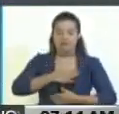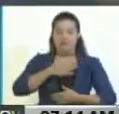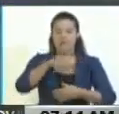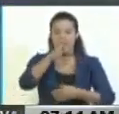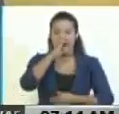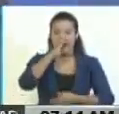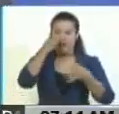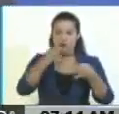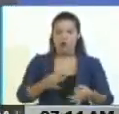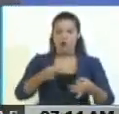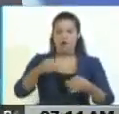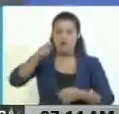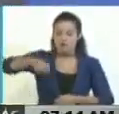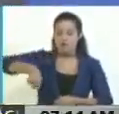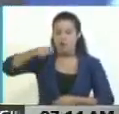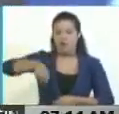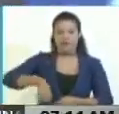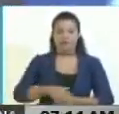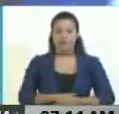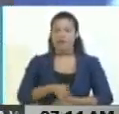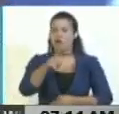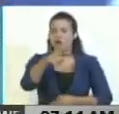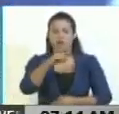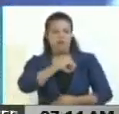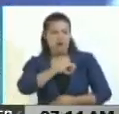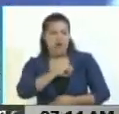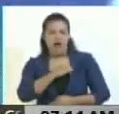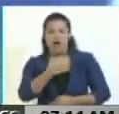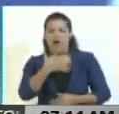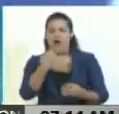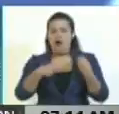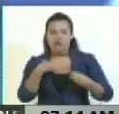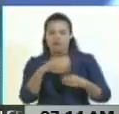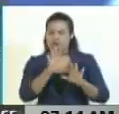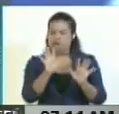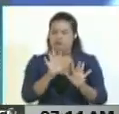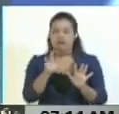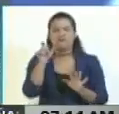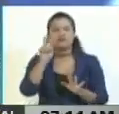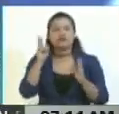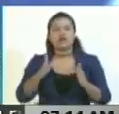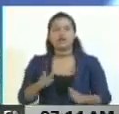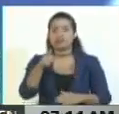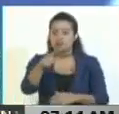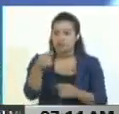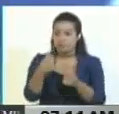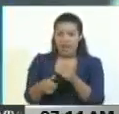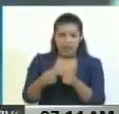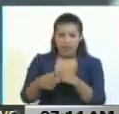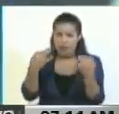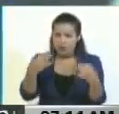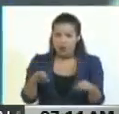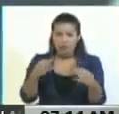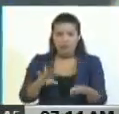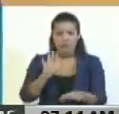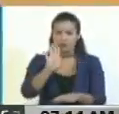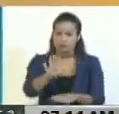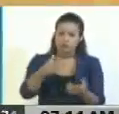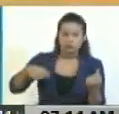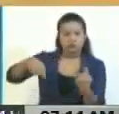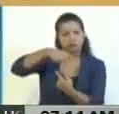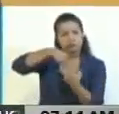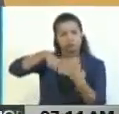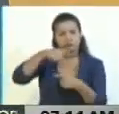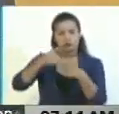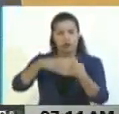electrónica. Nada tienen que temer las venezolanas y venezolanos de bien, que manejan fondos lícitos en su cotidianidad, en su día a